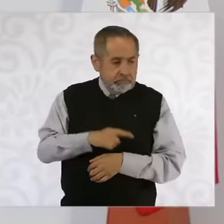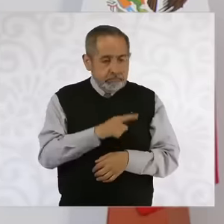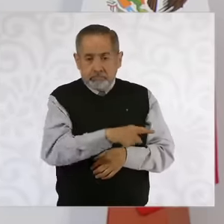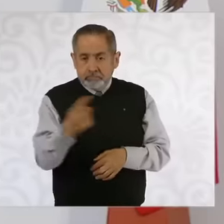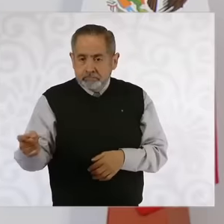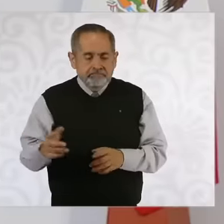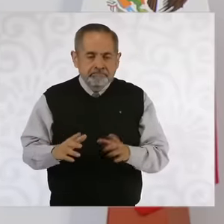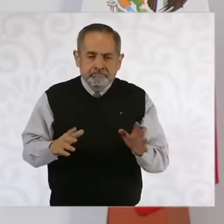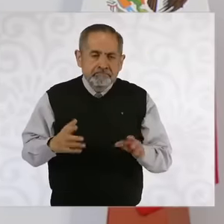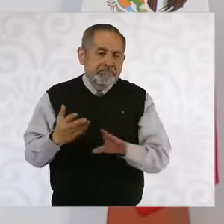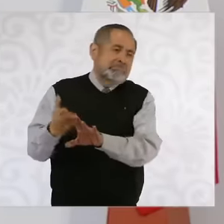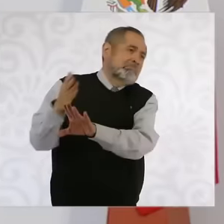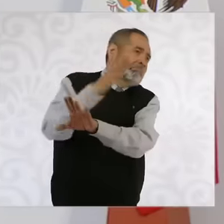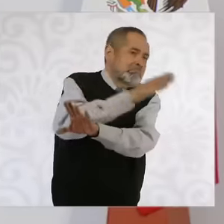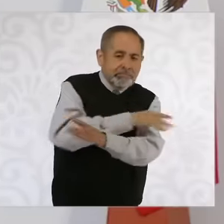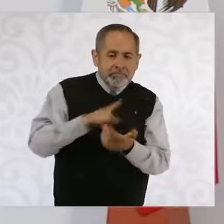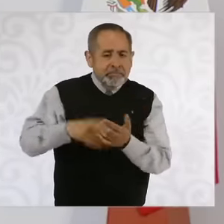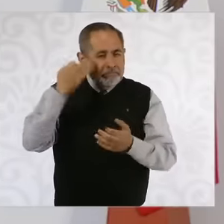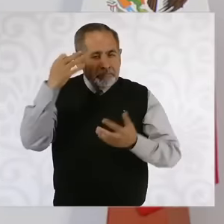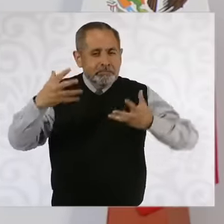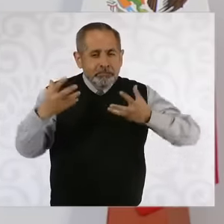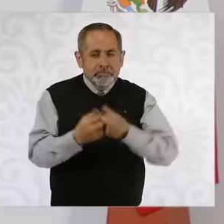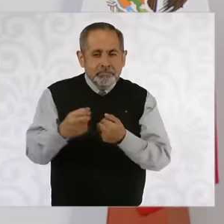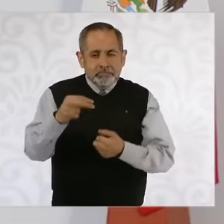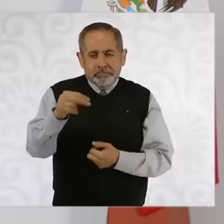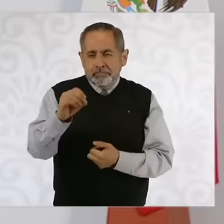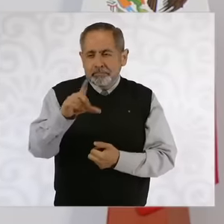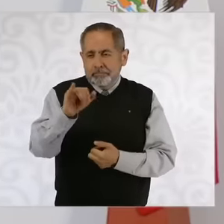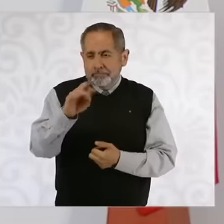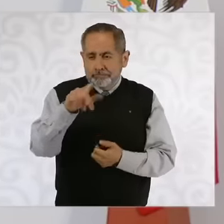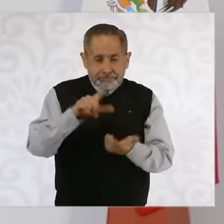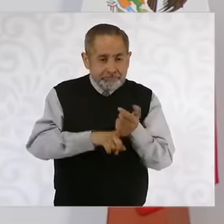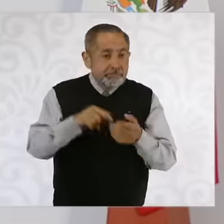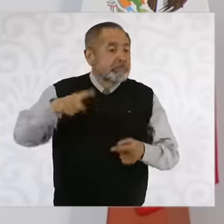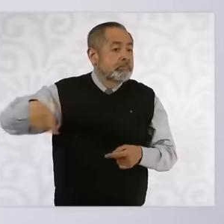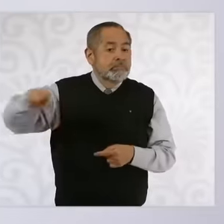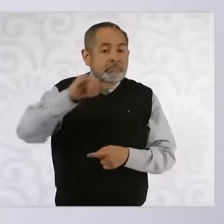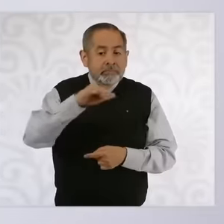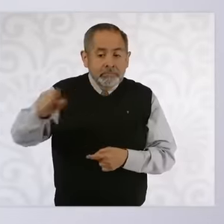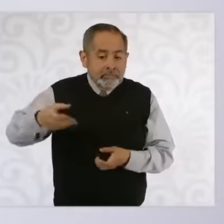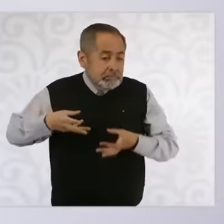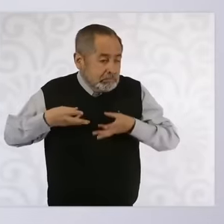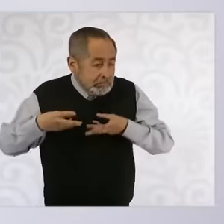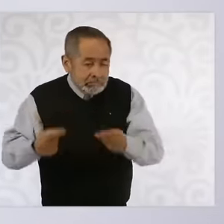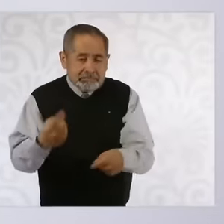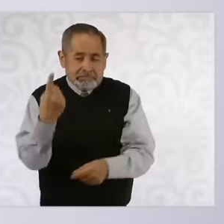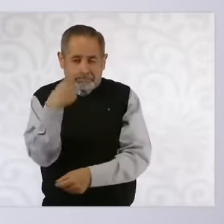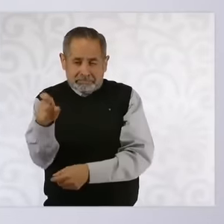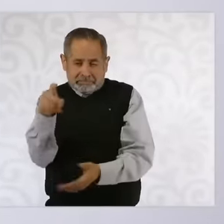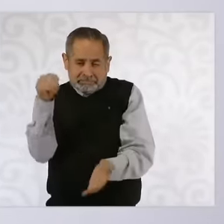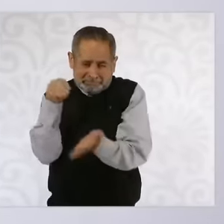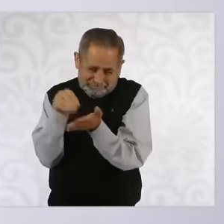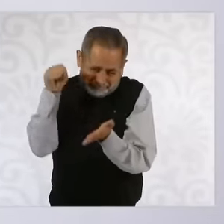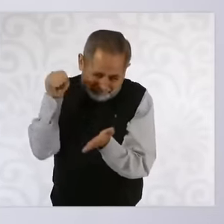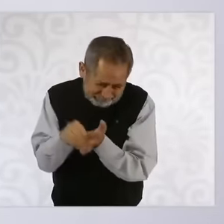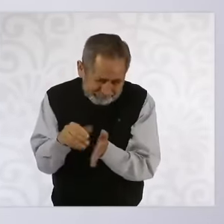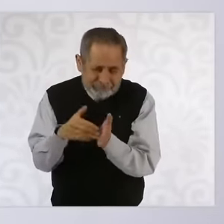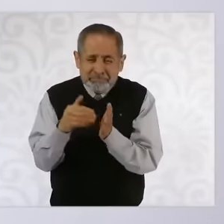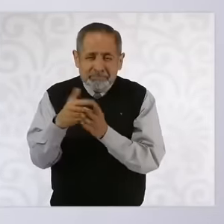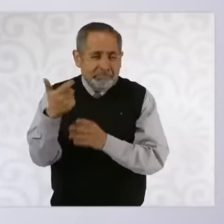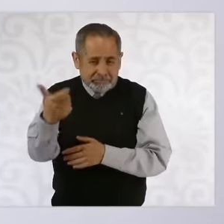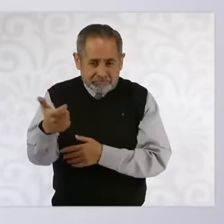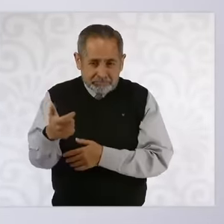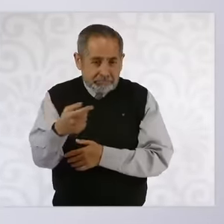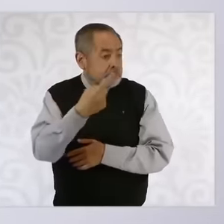todo el periodo neoliberal se calcula que le costó al Seguro Social casi 120 mil millones de pesos por subregistro,